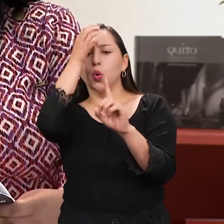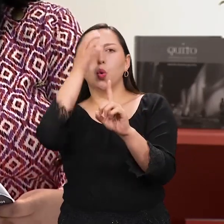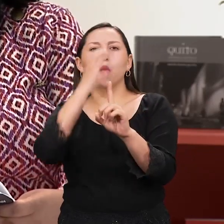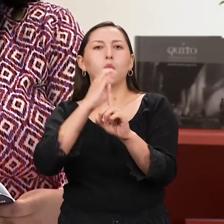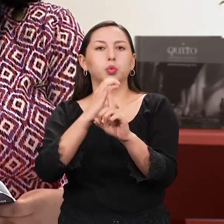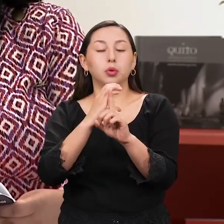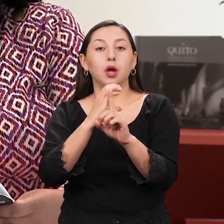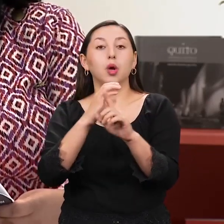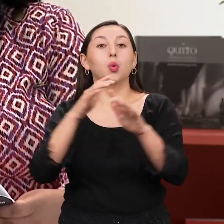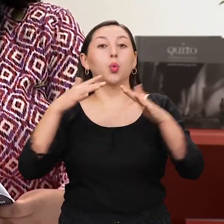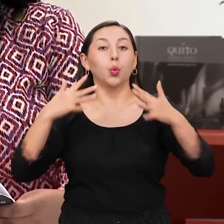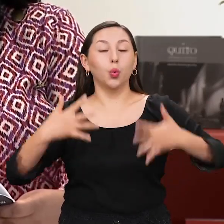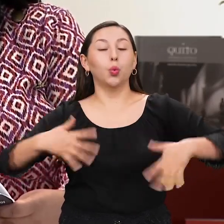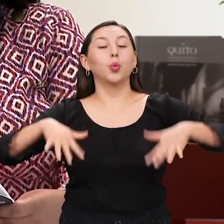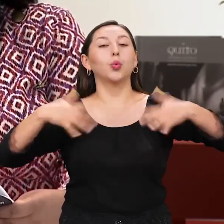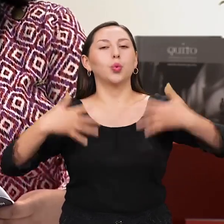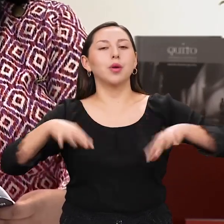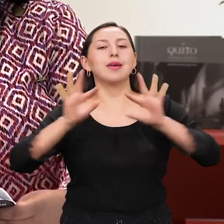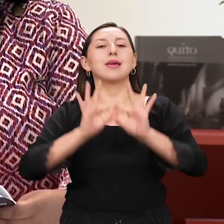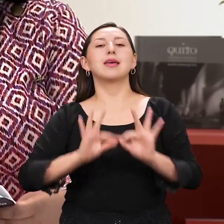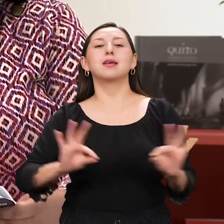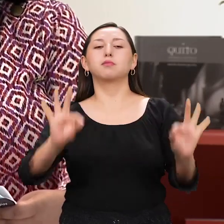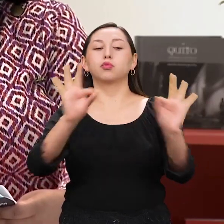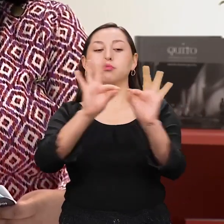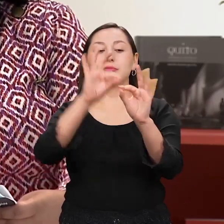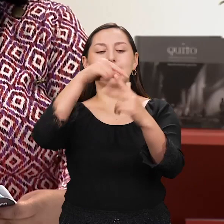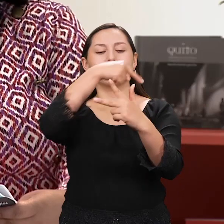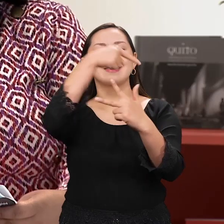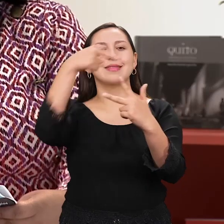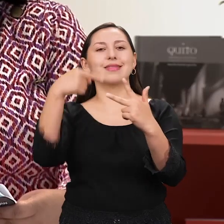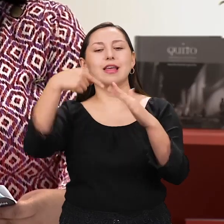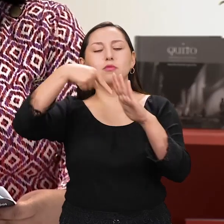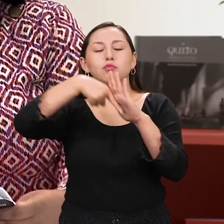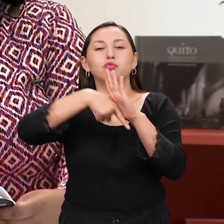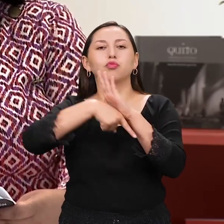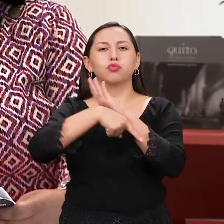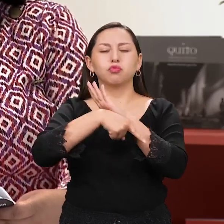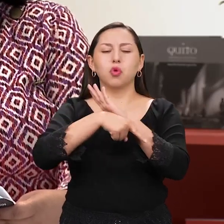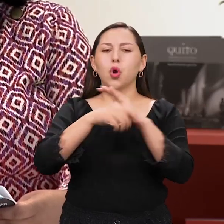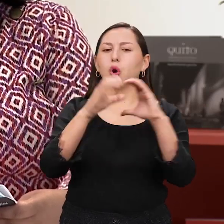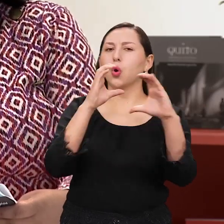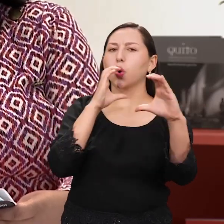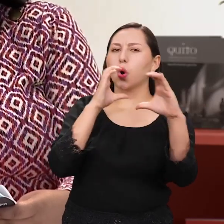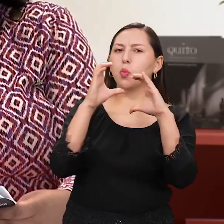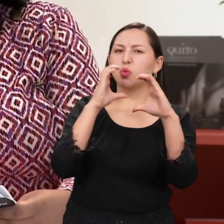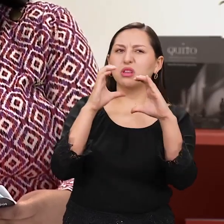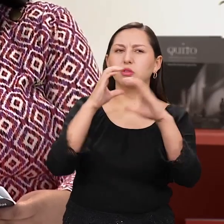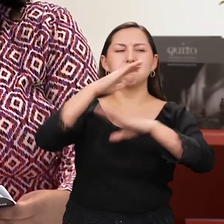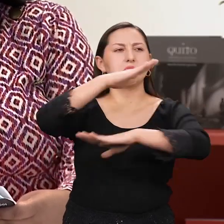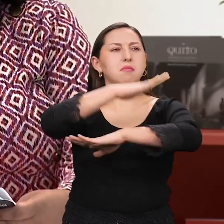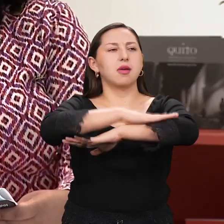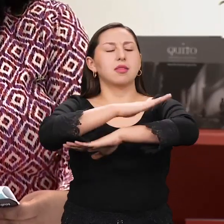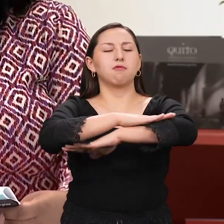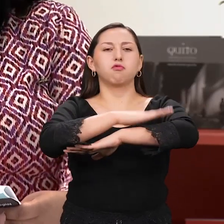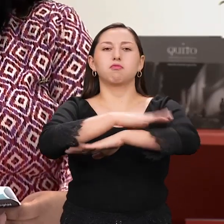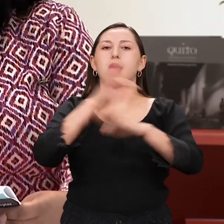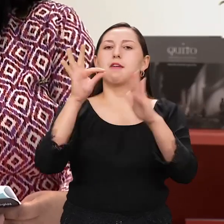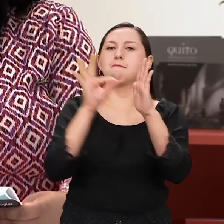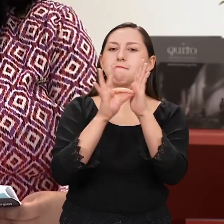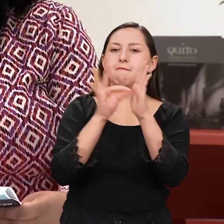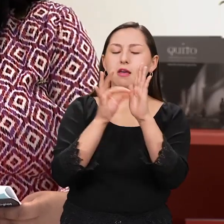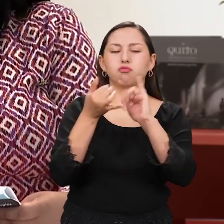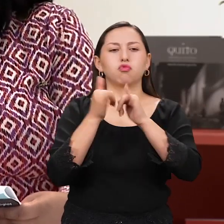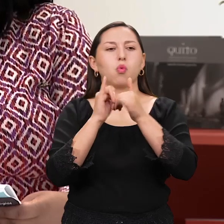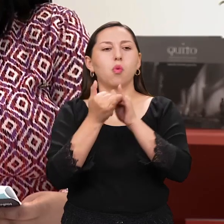allí, entonces, era importante indagar sobre todo cómo se da la comunicación en los espacios, plataformas digitales, cómo